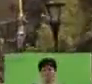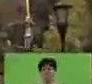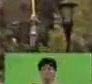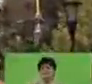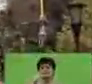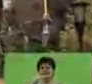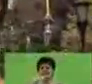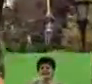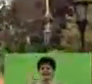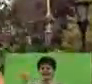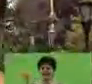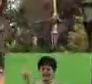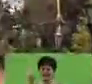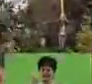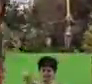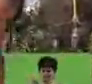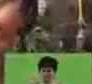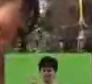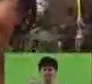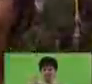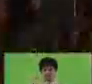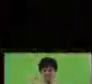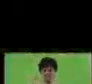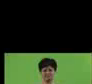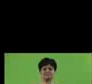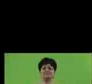un mensaje, una reflexión final para este programa.